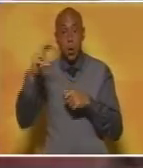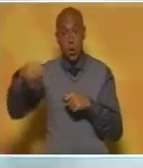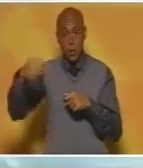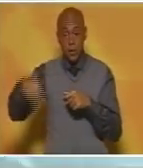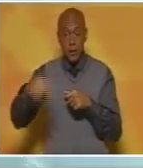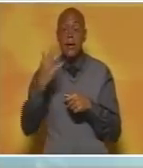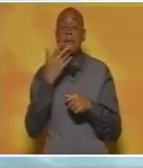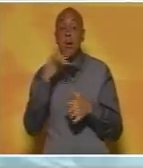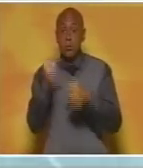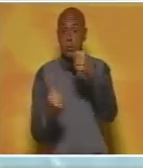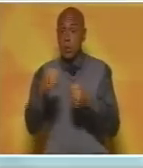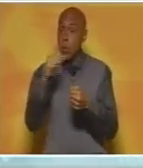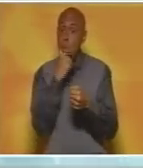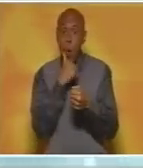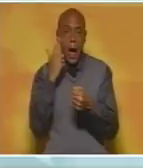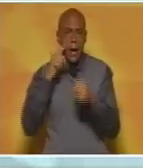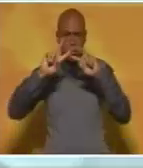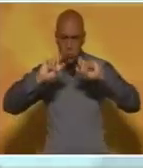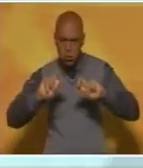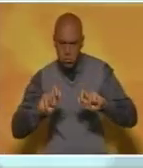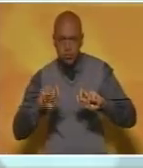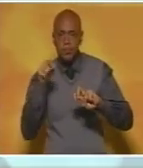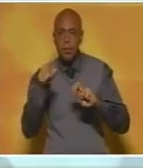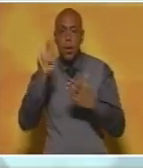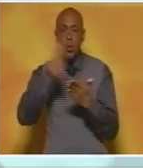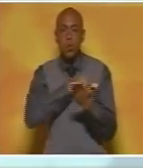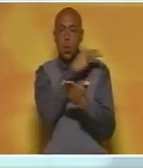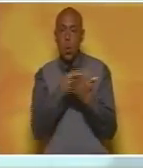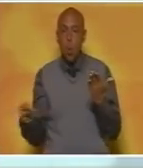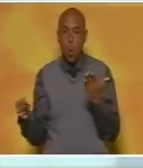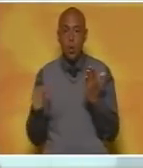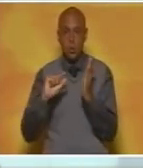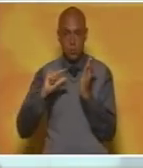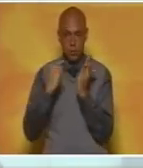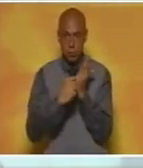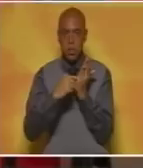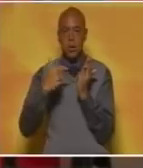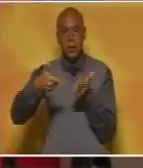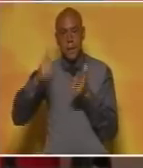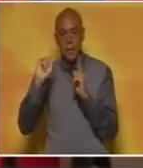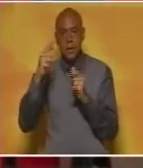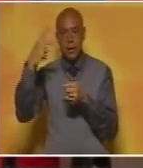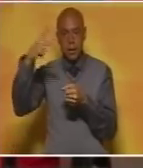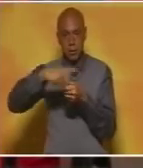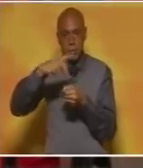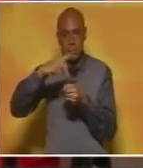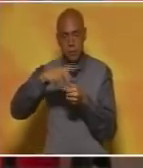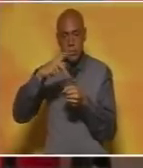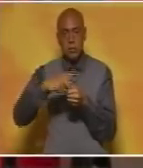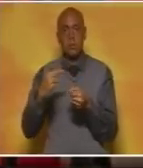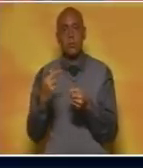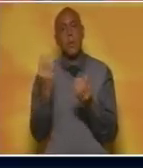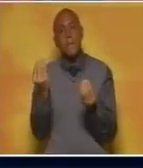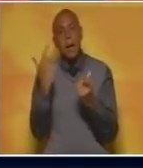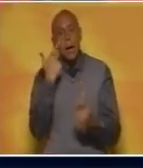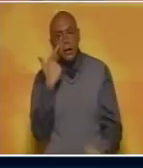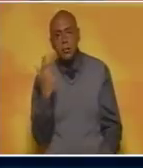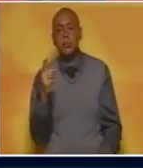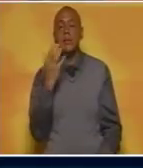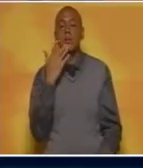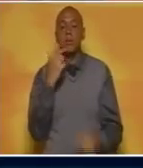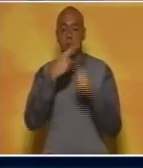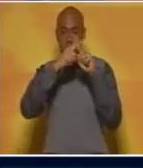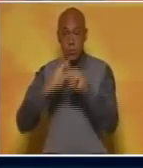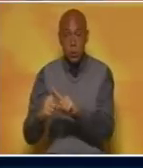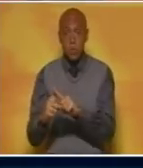automotor que no se someta a la revisión le será anulado el chip o tag de gasolina. Bueno, con el propósito de poder analizar